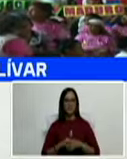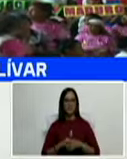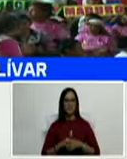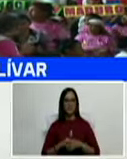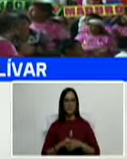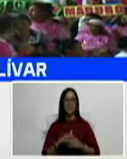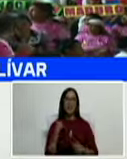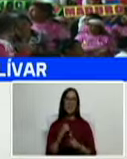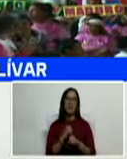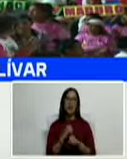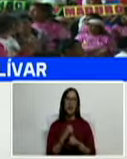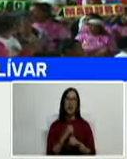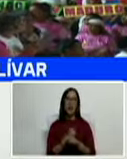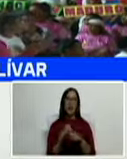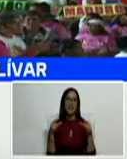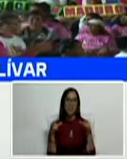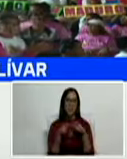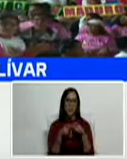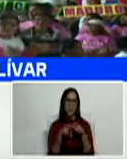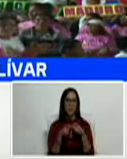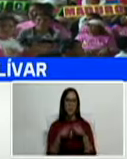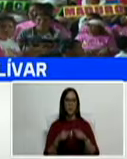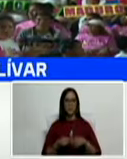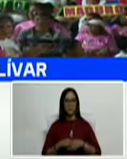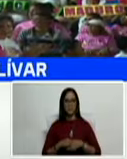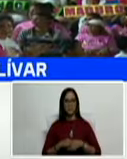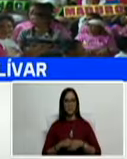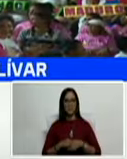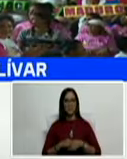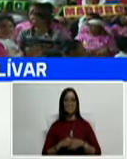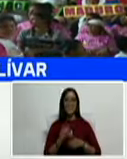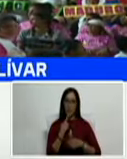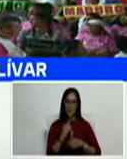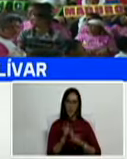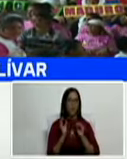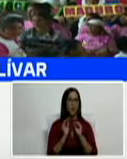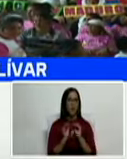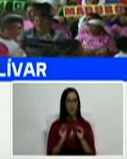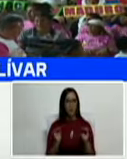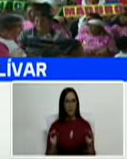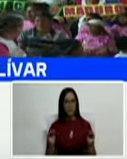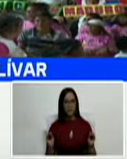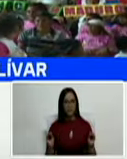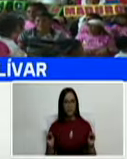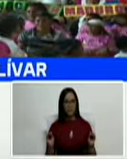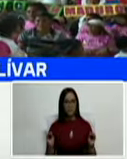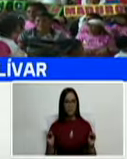Y trabajar en equipo, se los digo a todas.